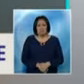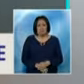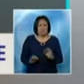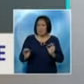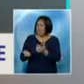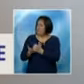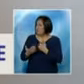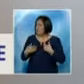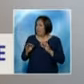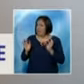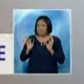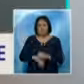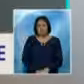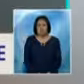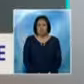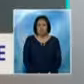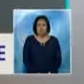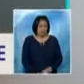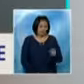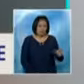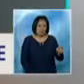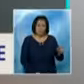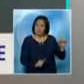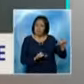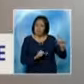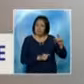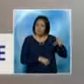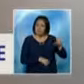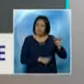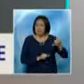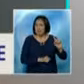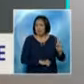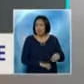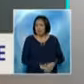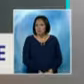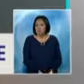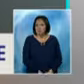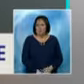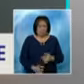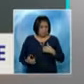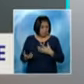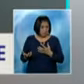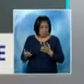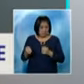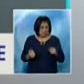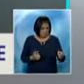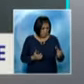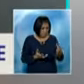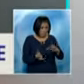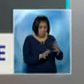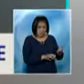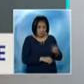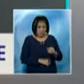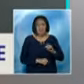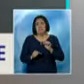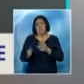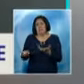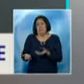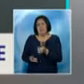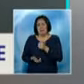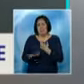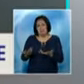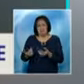Nadie me quería ayudar. ¿Estás mal? Muy mal estás ese. ¿Vos? ¿Querías correo? Ah, ¿tú quieres morirte ahí? Mira, aguantar, está muy